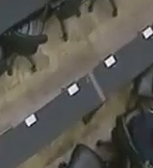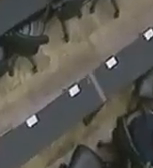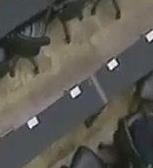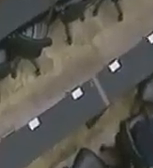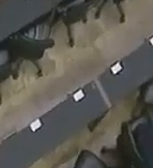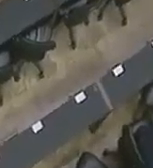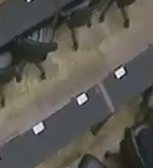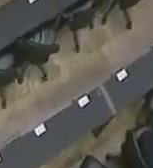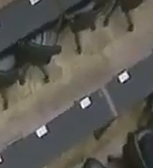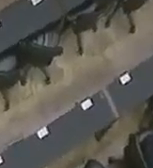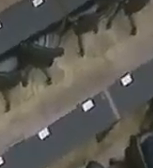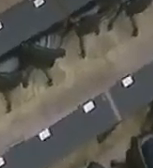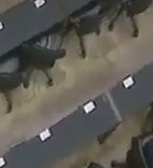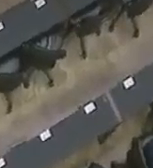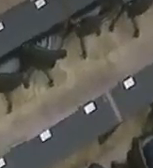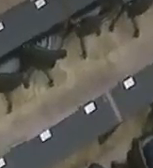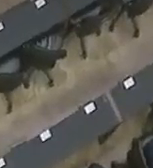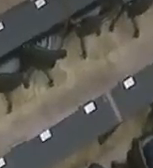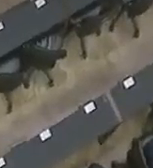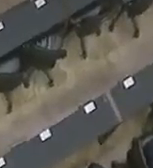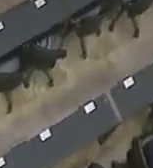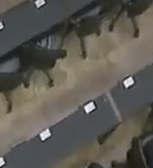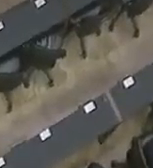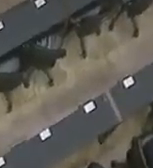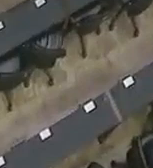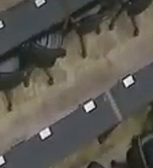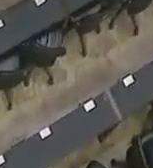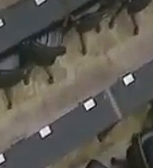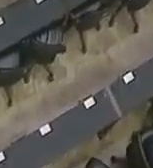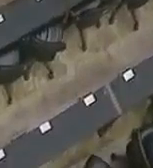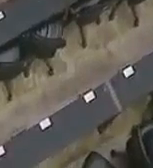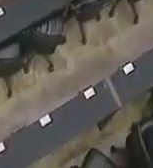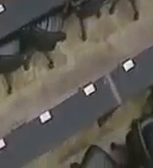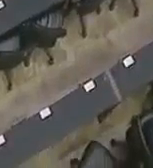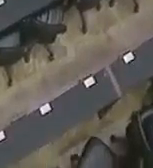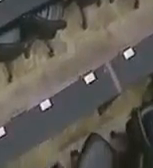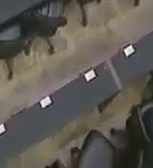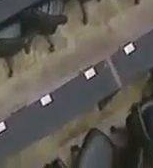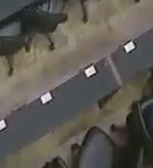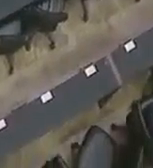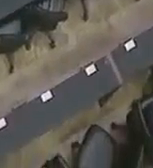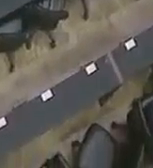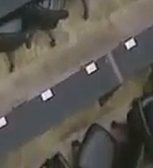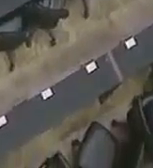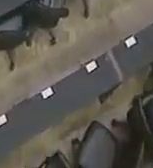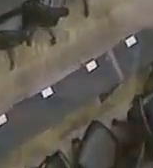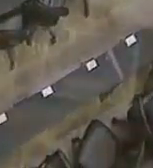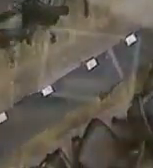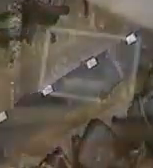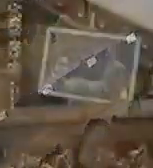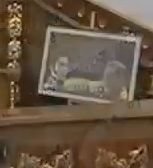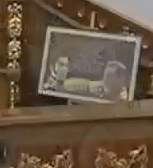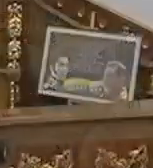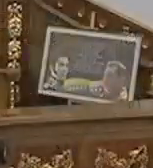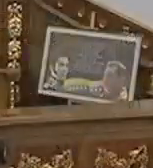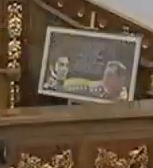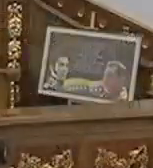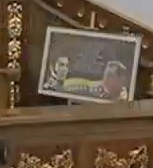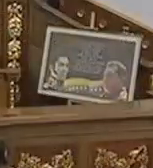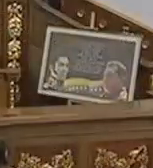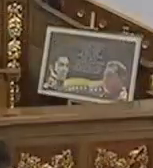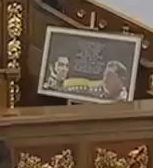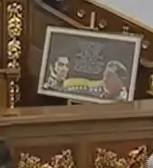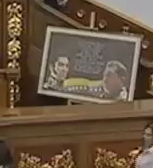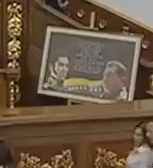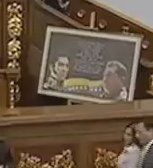unanimidad. De esta manera despedimos este espacio, retornando al pase a nuestra programación habitual, invitando